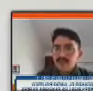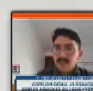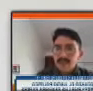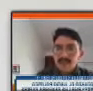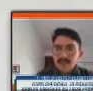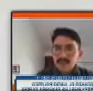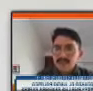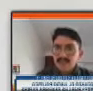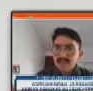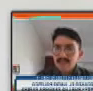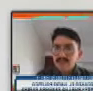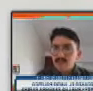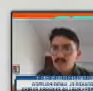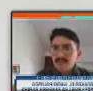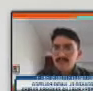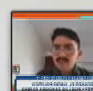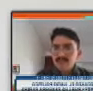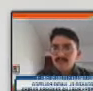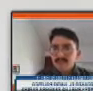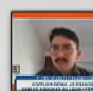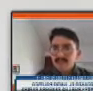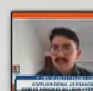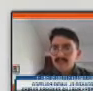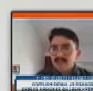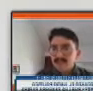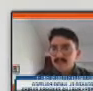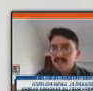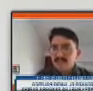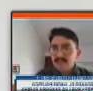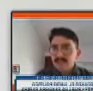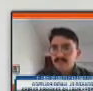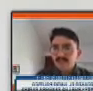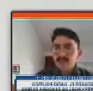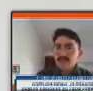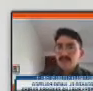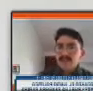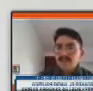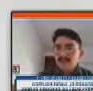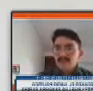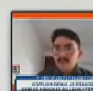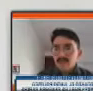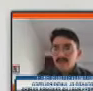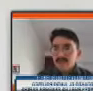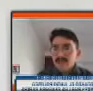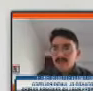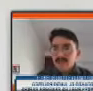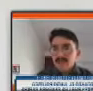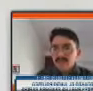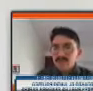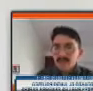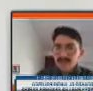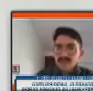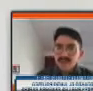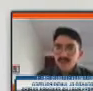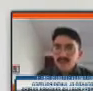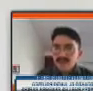está el caso de Exalmar, donde compra acciones de una empresa pesquera que se ve beneficiada por el diferendo de la Corte de La Haya. Por tanto,